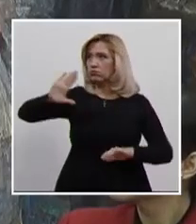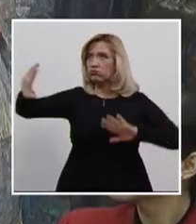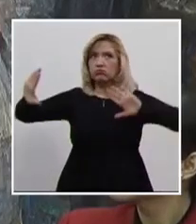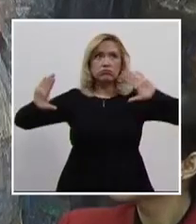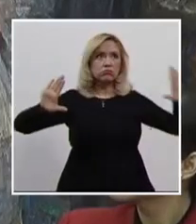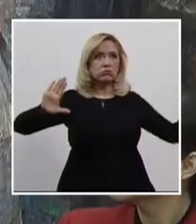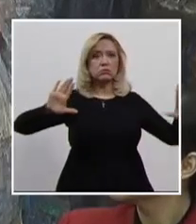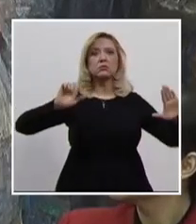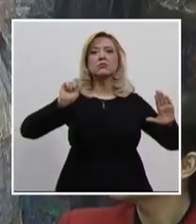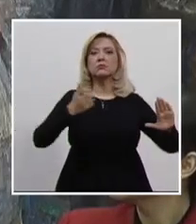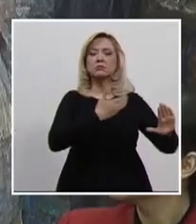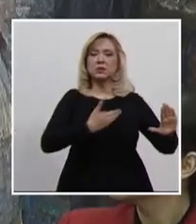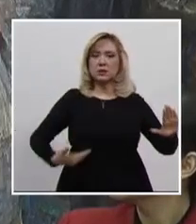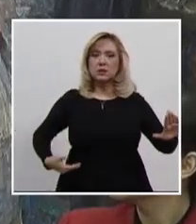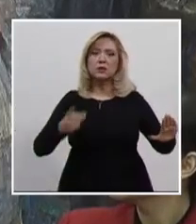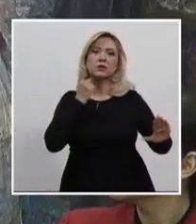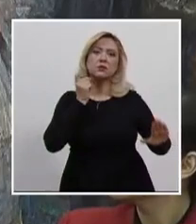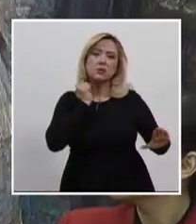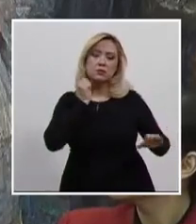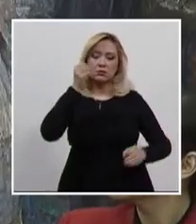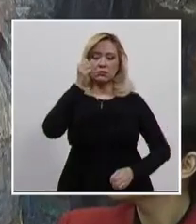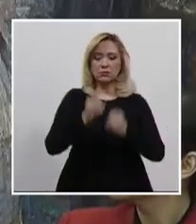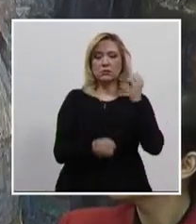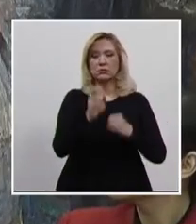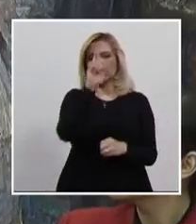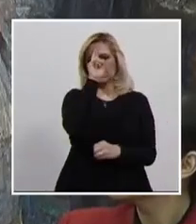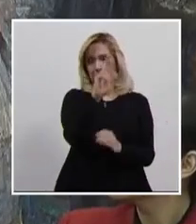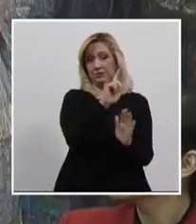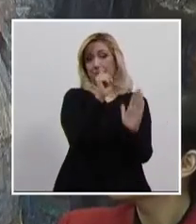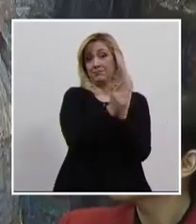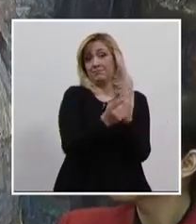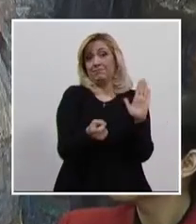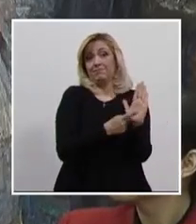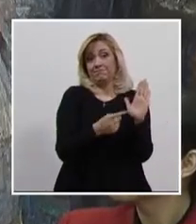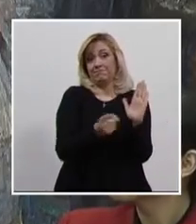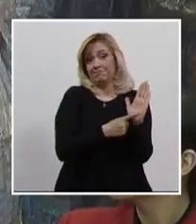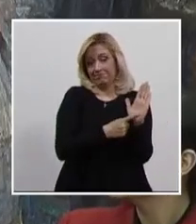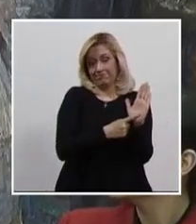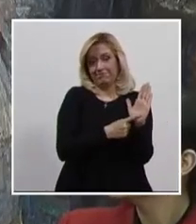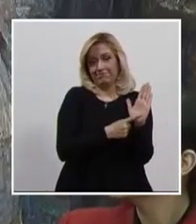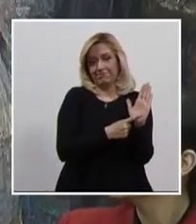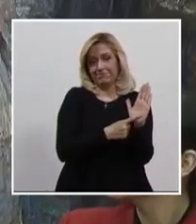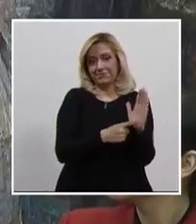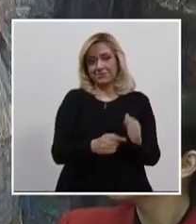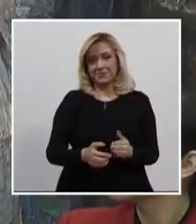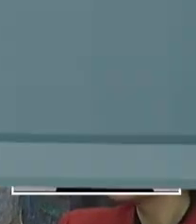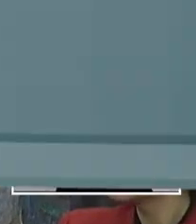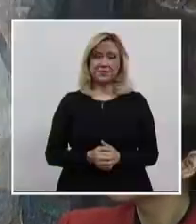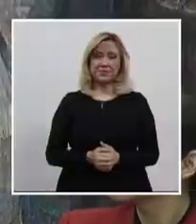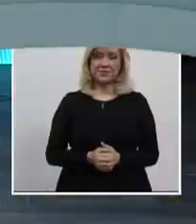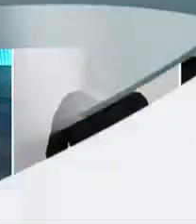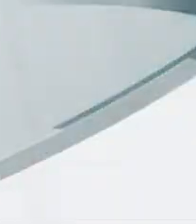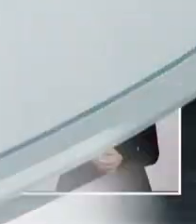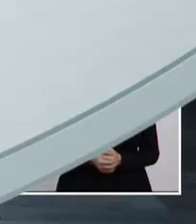aclaró, es respetar al Estado de Derecho en su concepción.